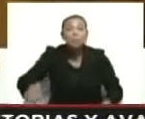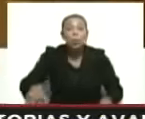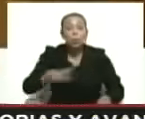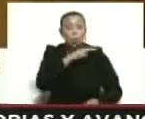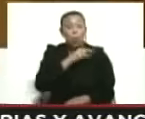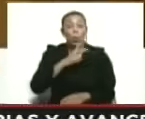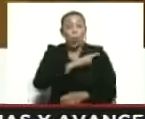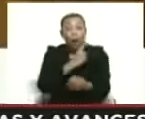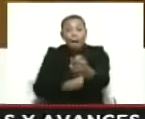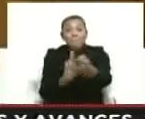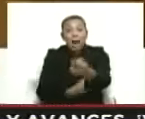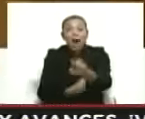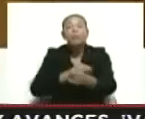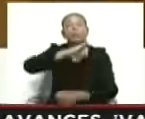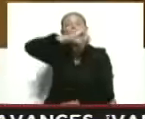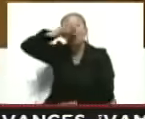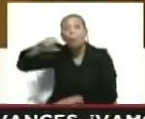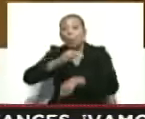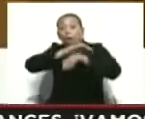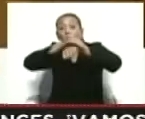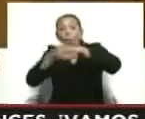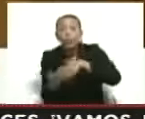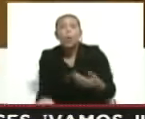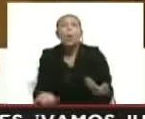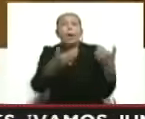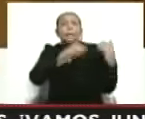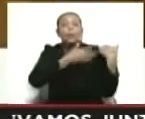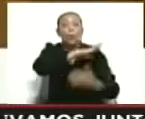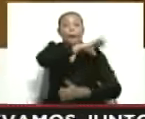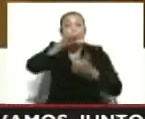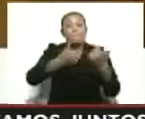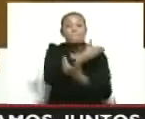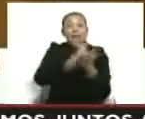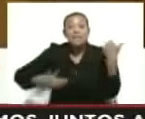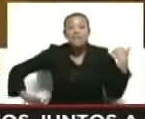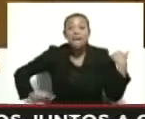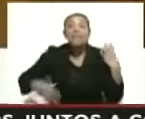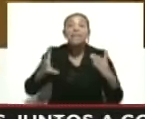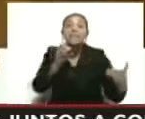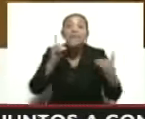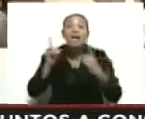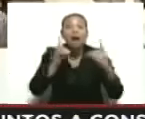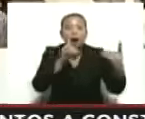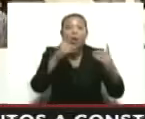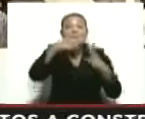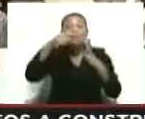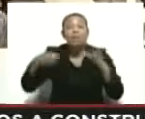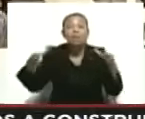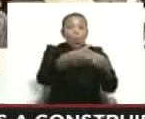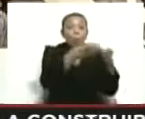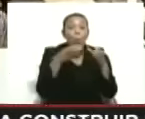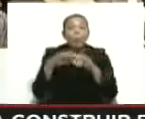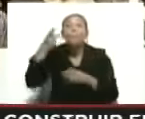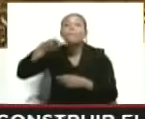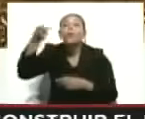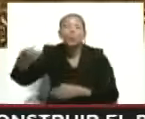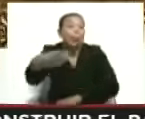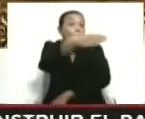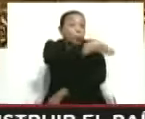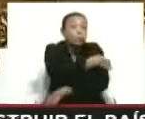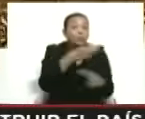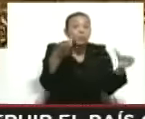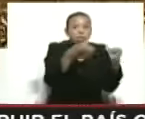hermano Jorge, que ha estado encargado directamente del proceso de diálogo con distintos sectores de la